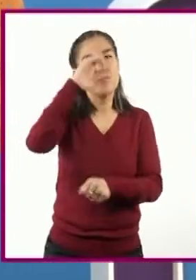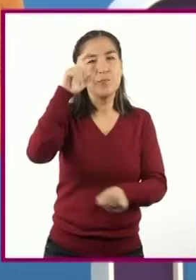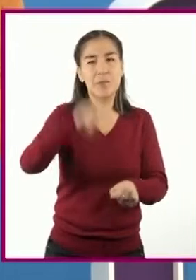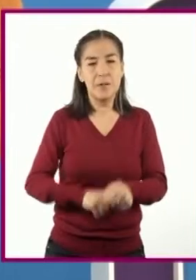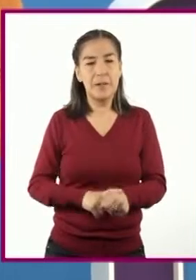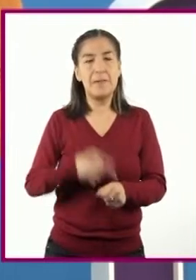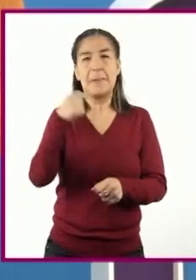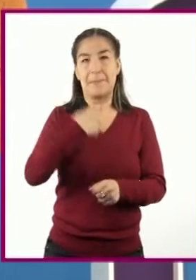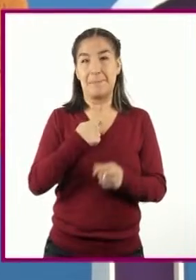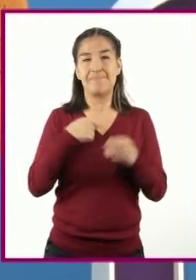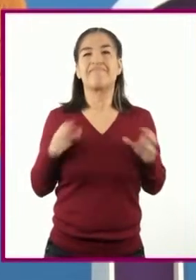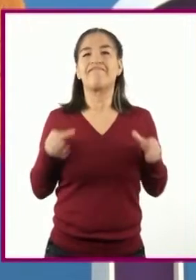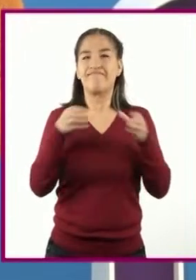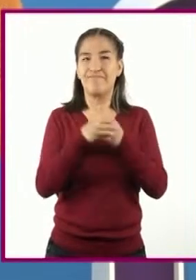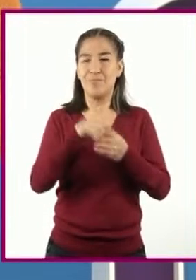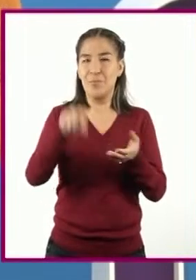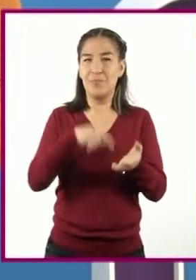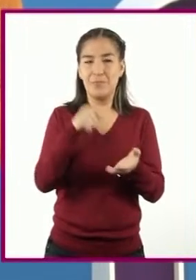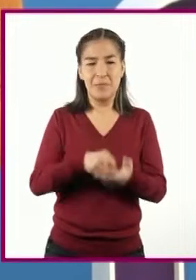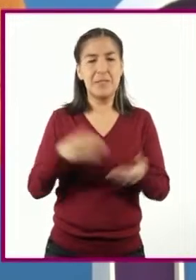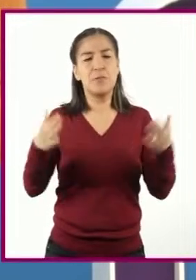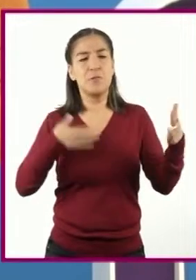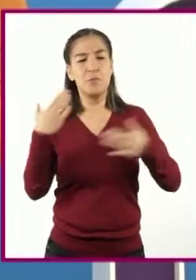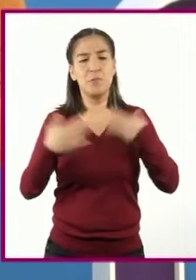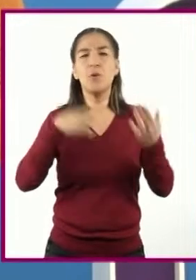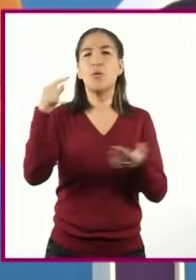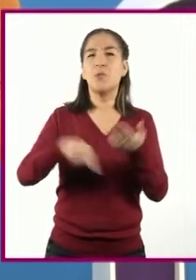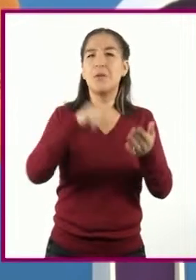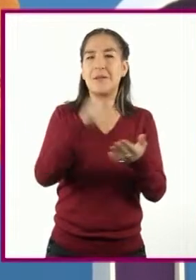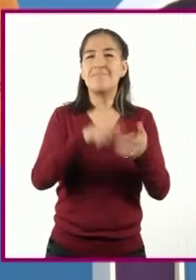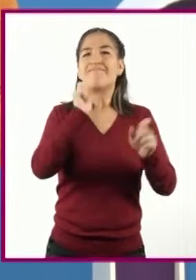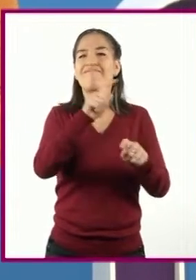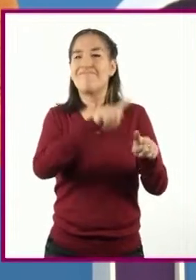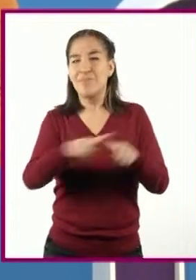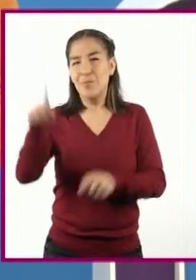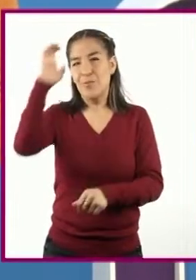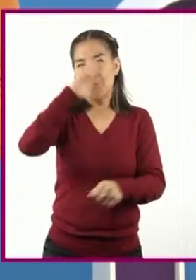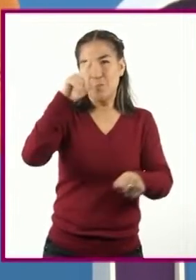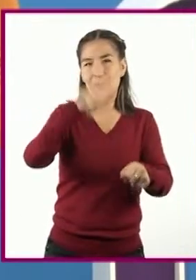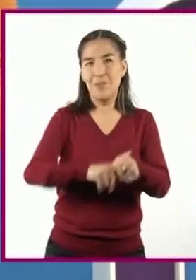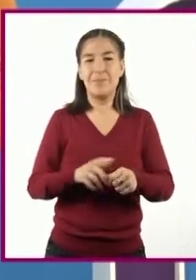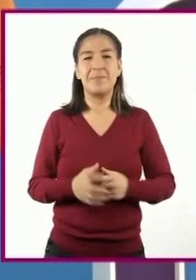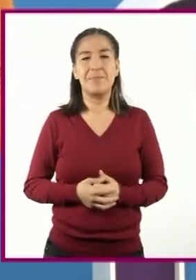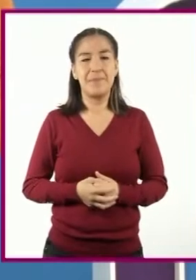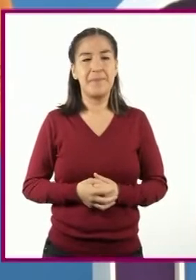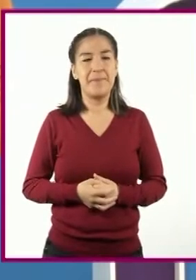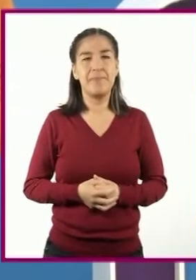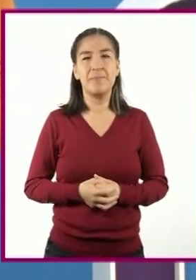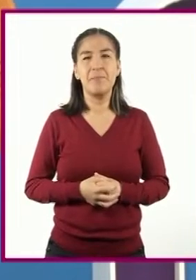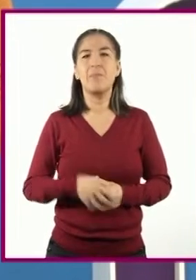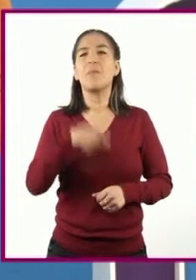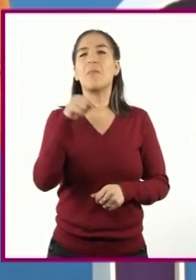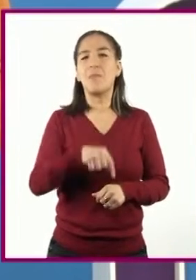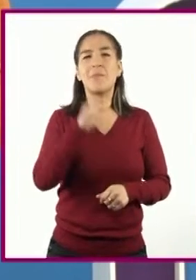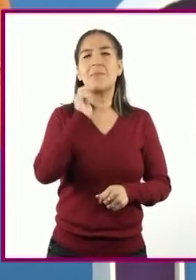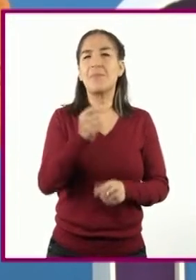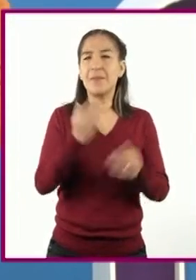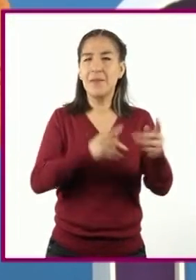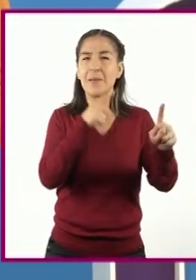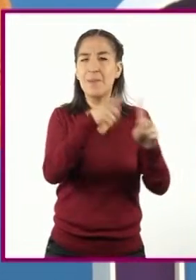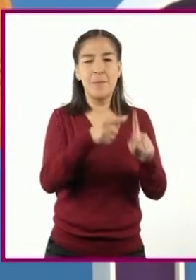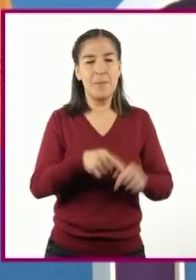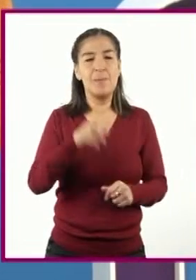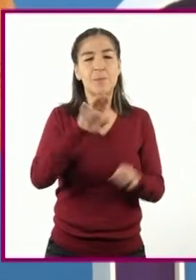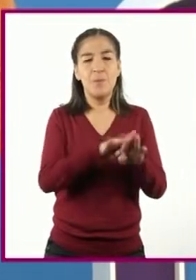en mi localidad, convivencia y espacios interculturales. Nuestro propósito es reconocer